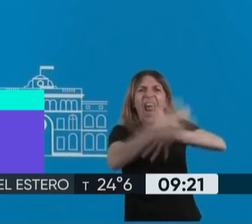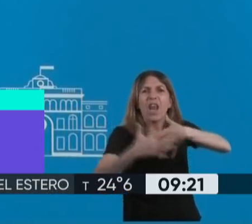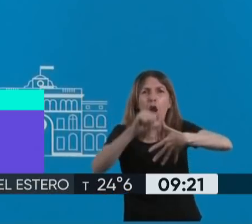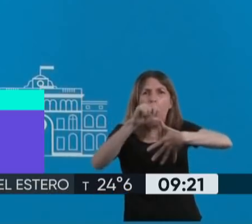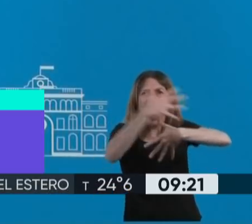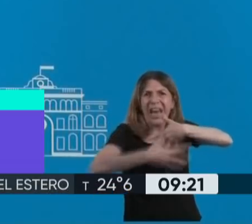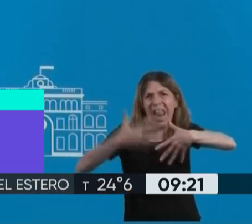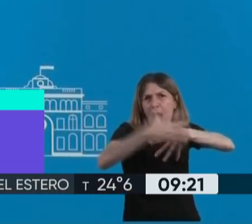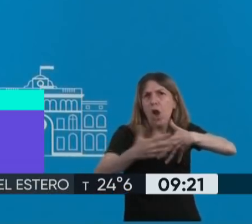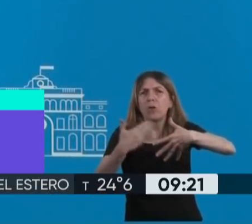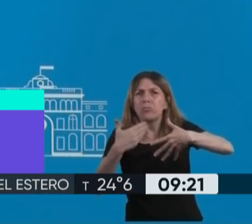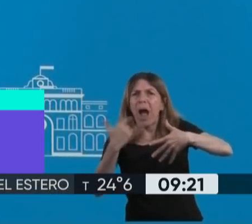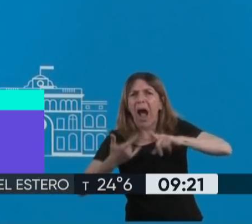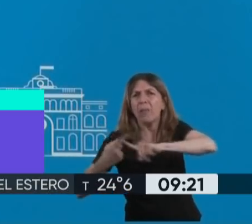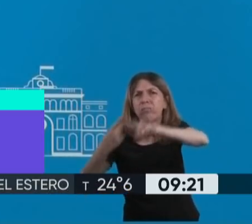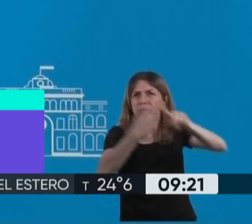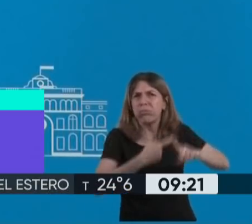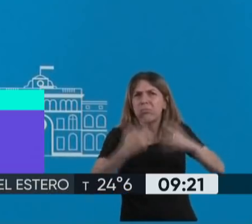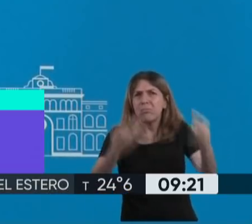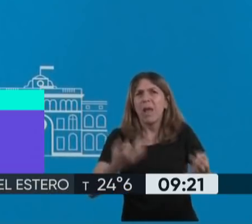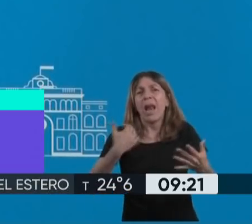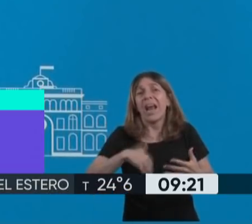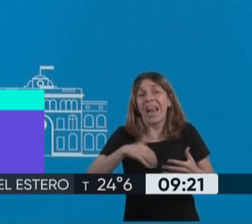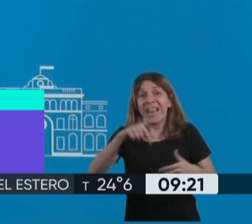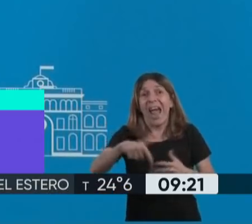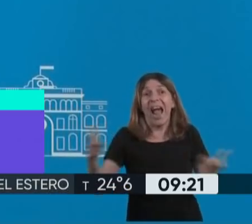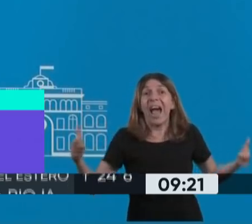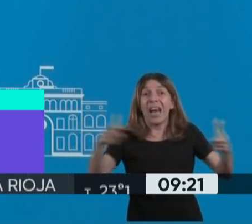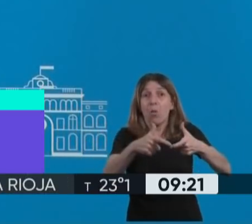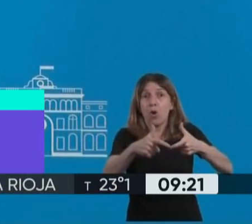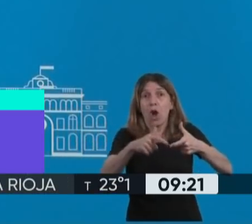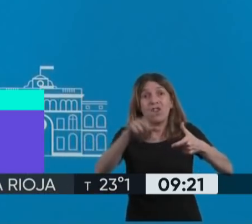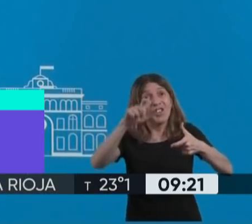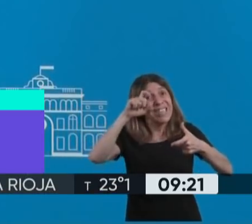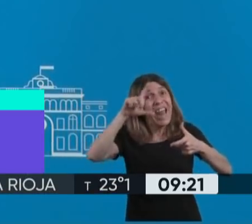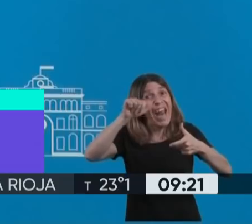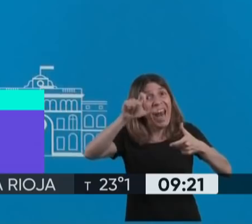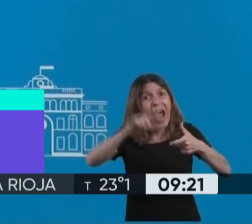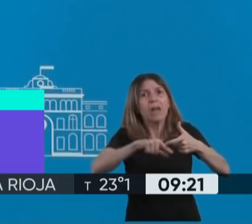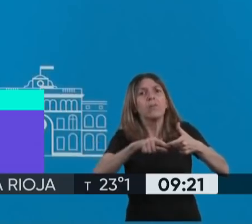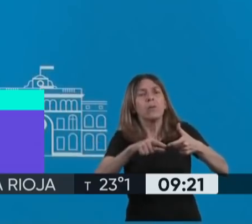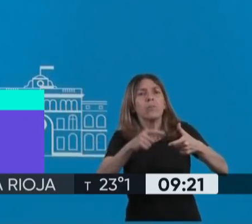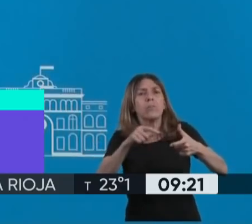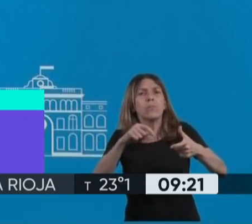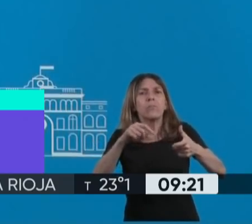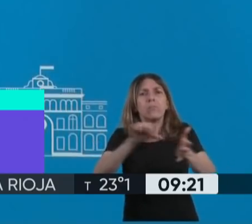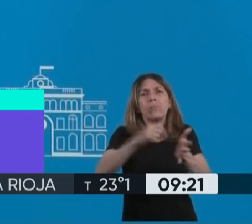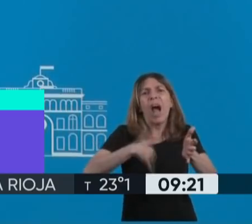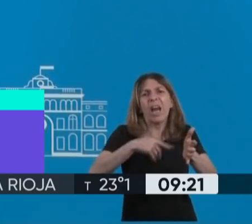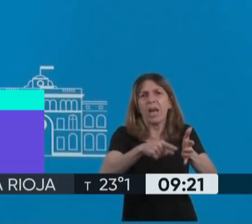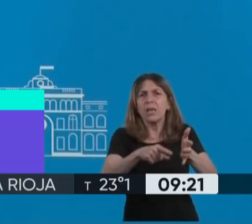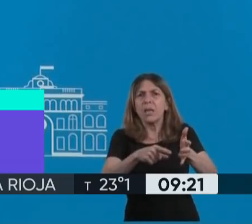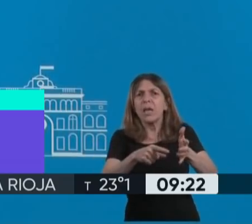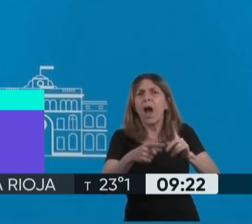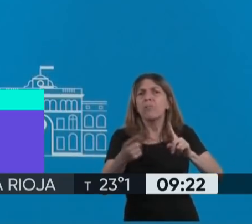algo que hay que poner en valor. Digo, que se realice en la Argentina esta reunión tiene que ver con la postura de Argentina de ser un interlocutor válido para casi